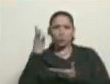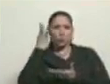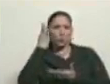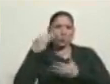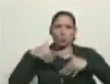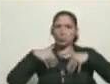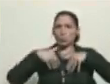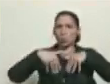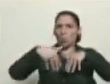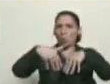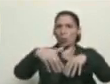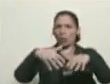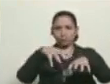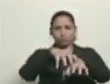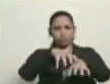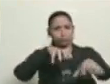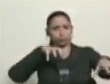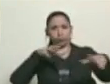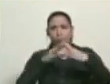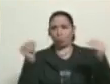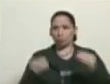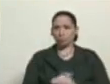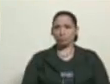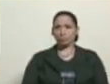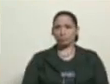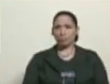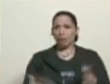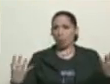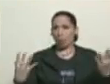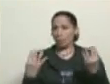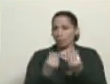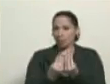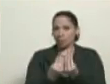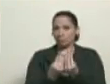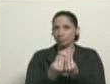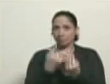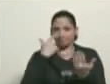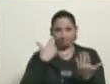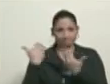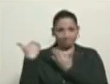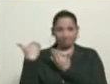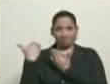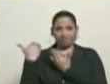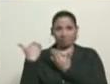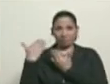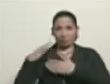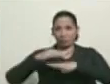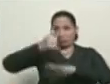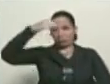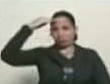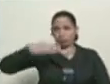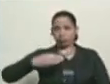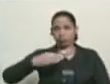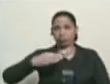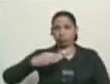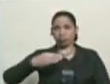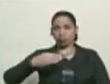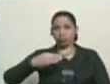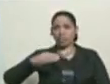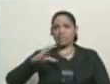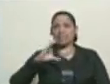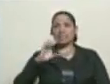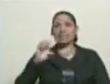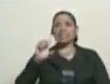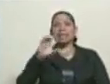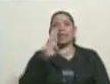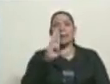tropas y por supuesto acompañado del almirante en jefe Remigio Ceballos,